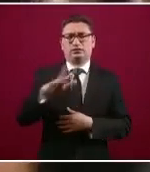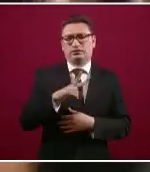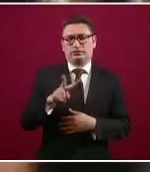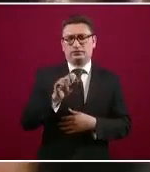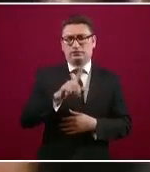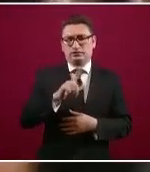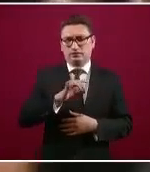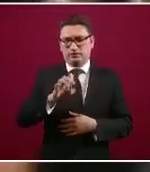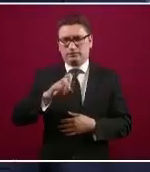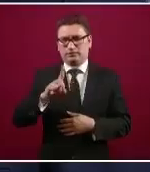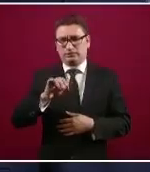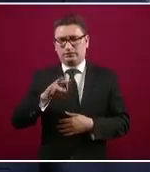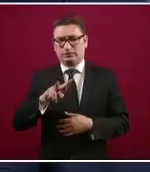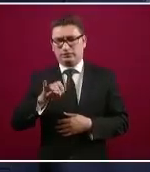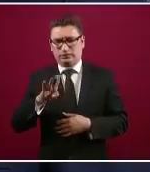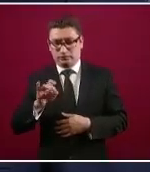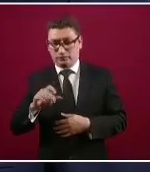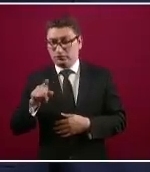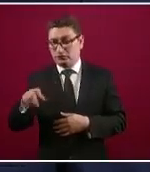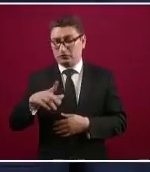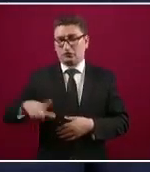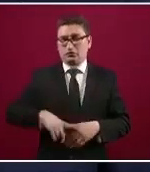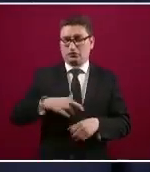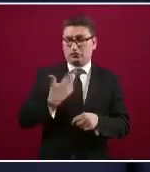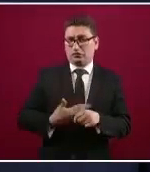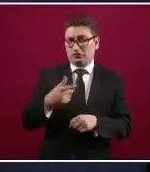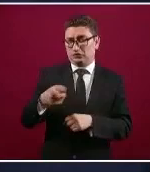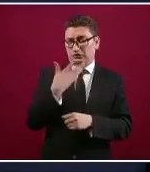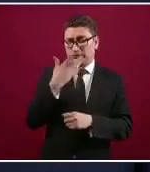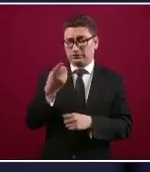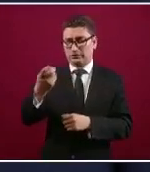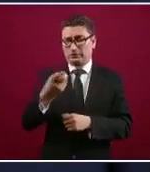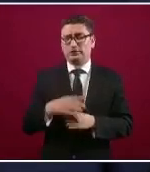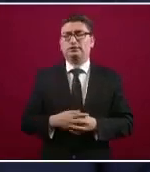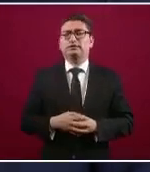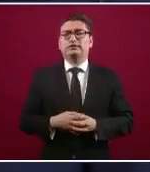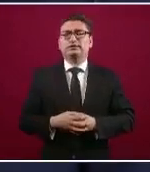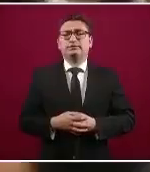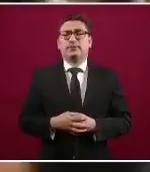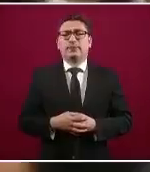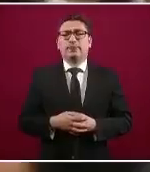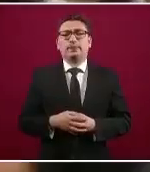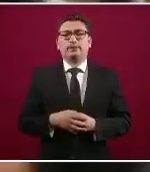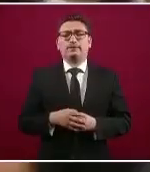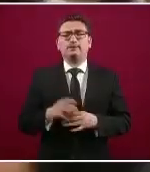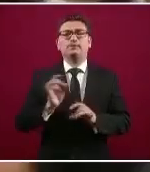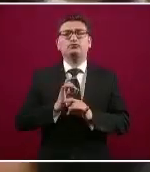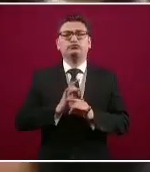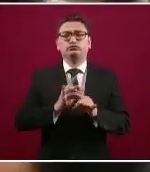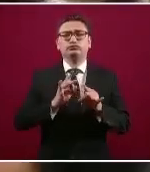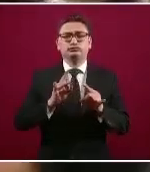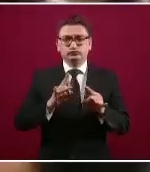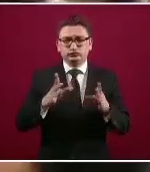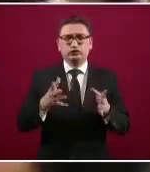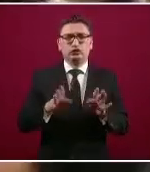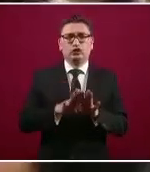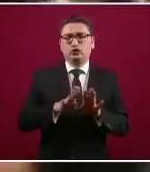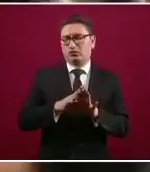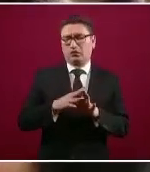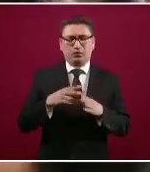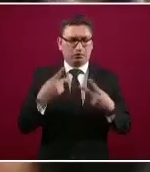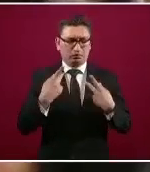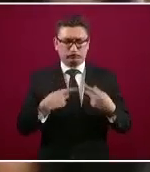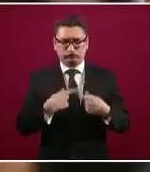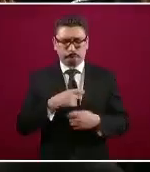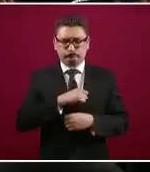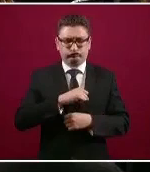Bravo, el gobernador comentó que había una incidencia delictiva a la baja, sin embargo,